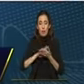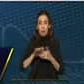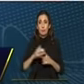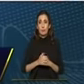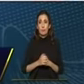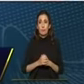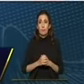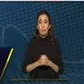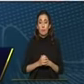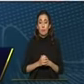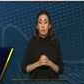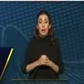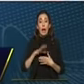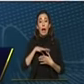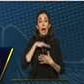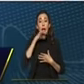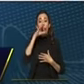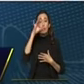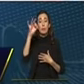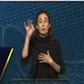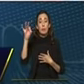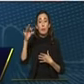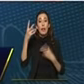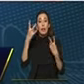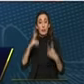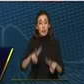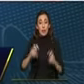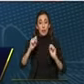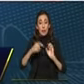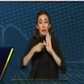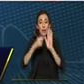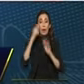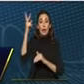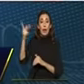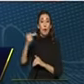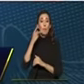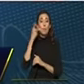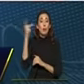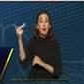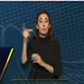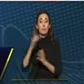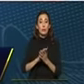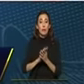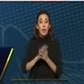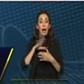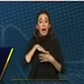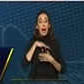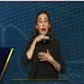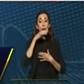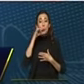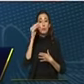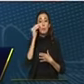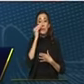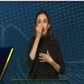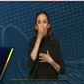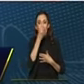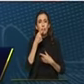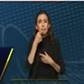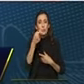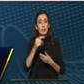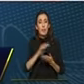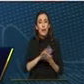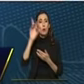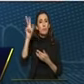A las aladas almas de las rosas, decía luego en su poema Elegía, a las aladas almas de las rosas,